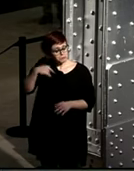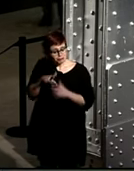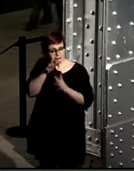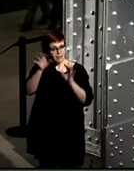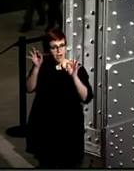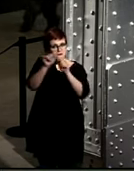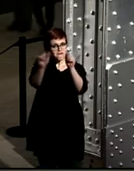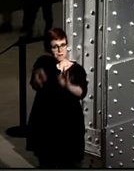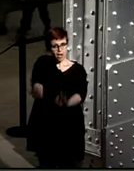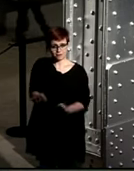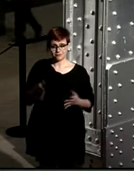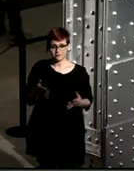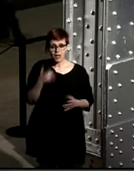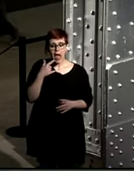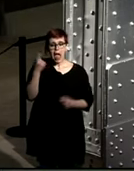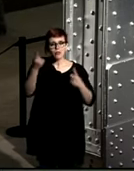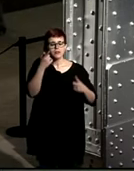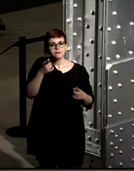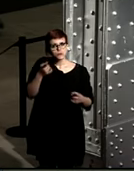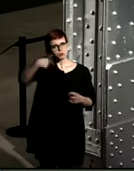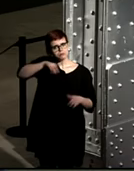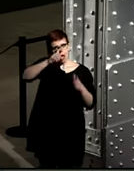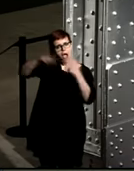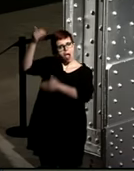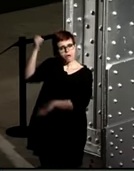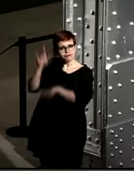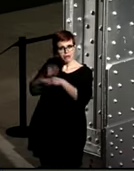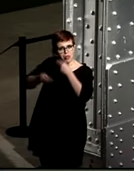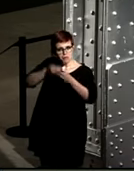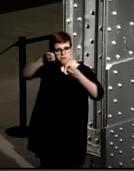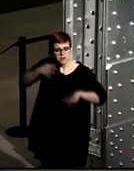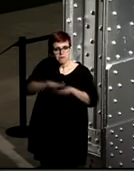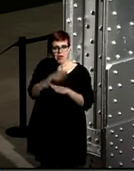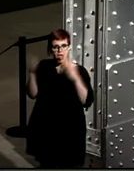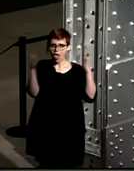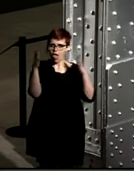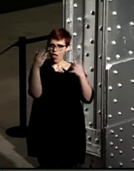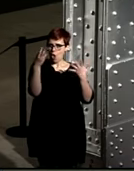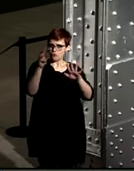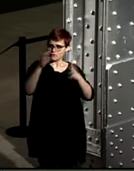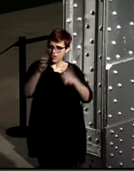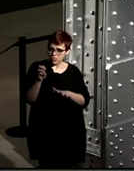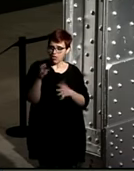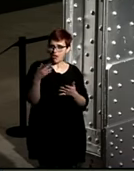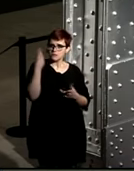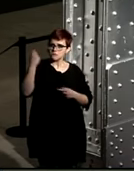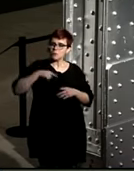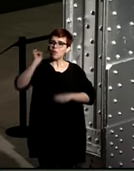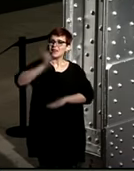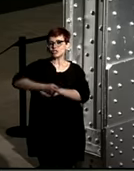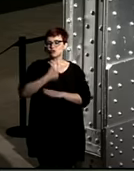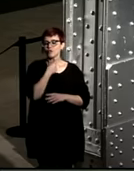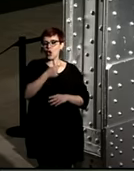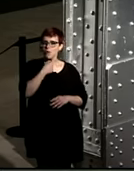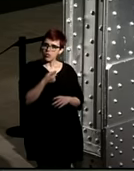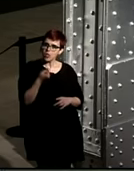que olvidamos que esa forma de hacerla sabíamos hacer muy bien, ¿no? Hasta que llegaron en los 80 nuevas generaciones de directores de comedia que retomaron